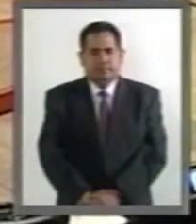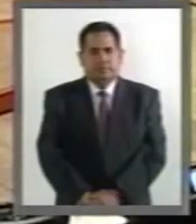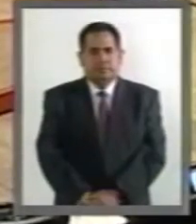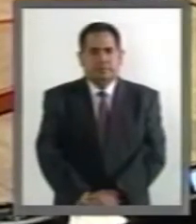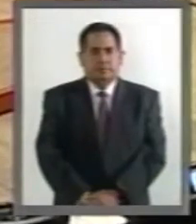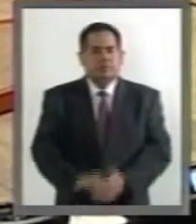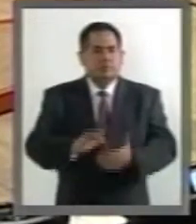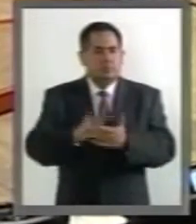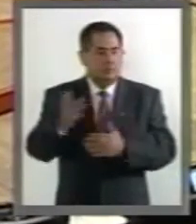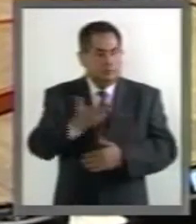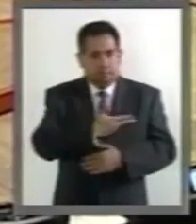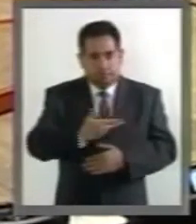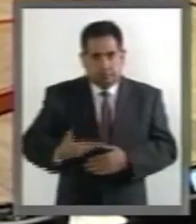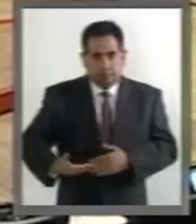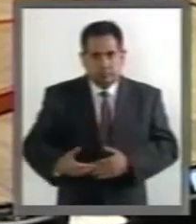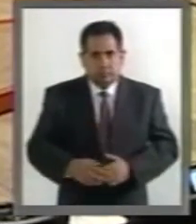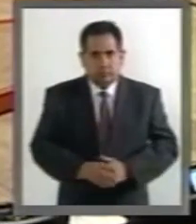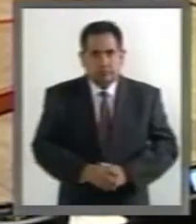Gracias, presidente.